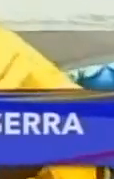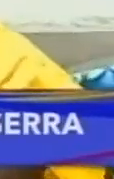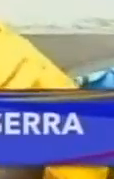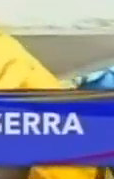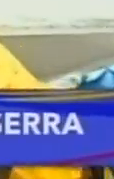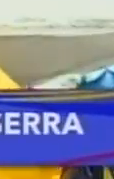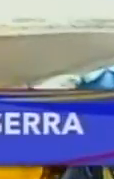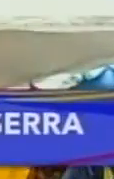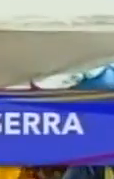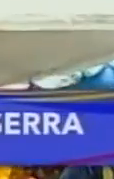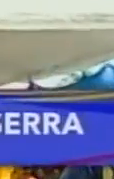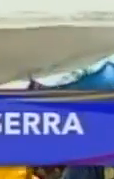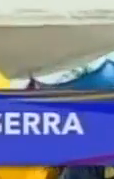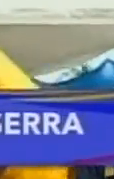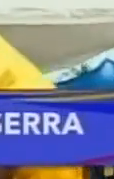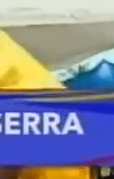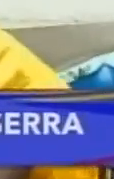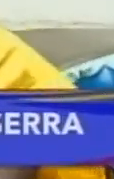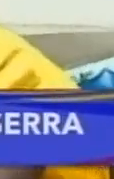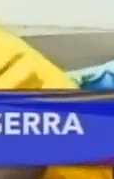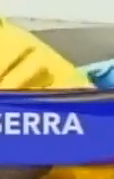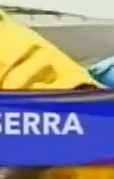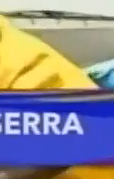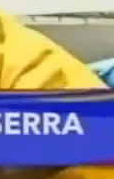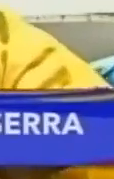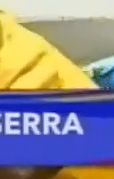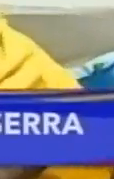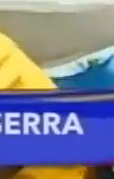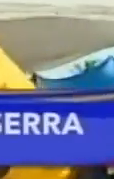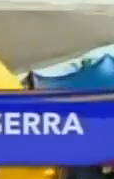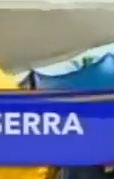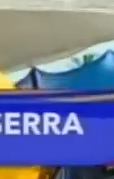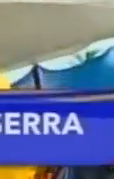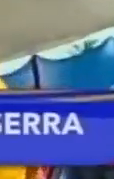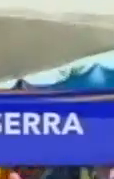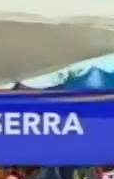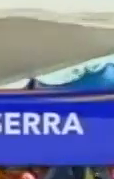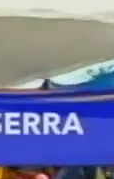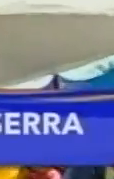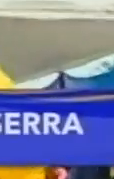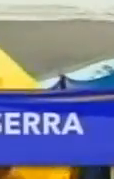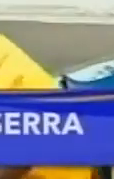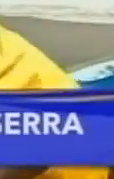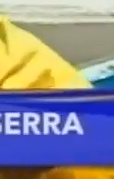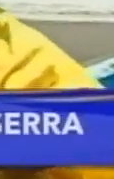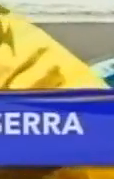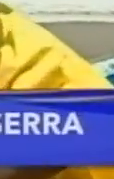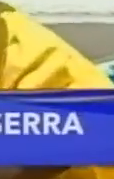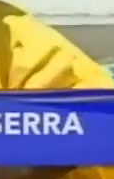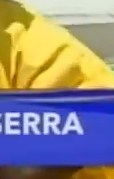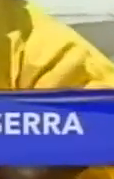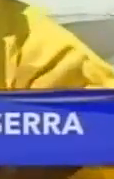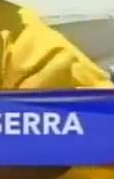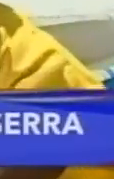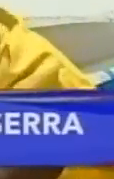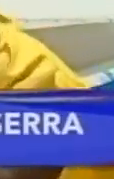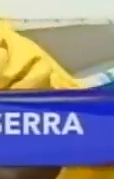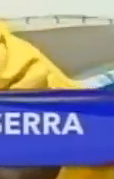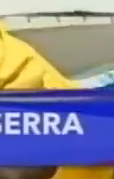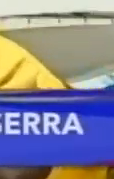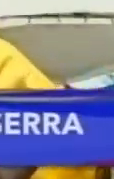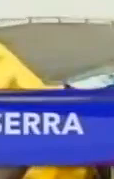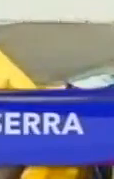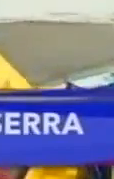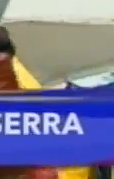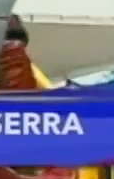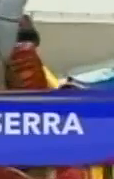ver? Te veo cuando estás en el urbanismo para hacernos sentir bien. Te veo, siempre